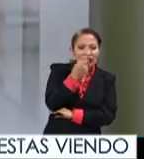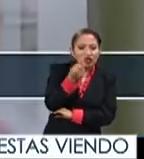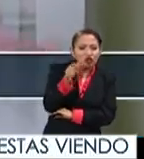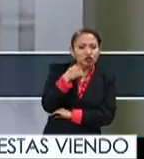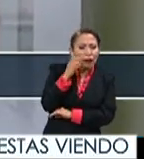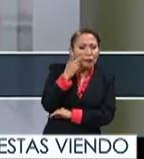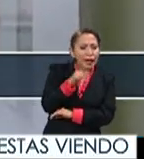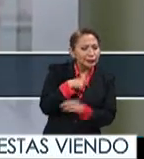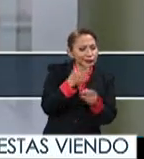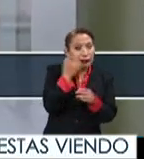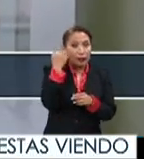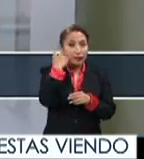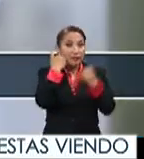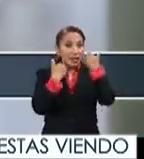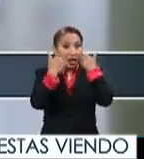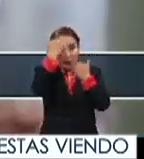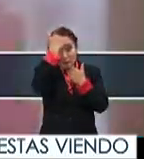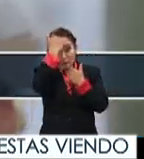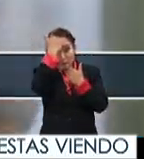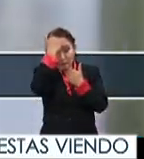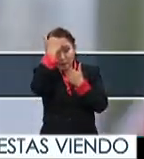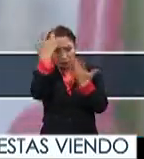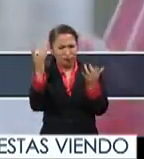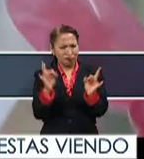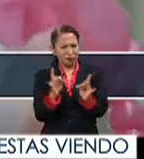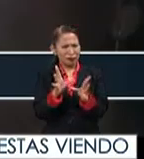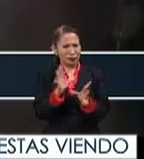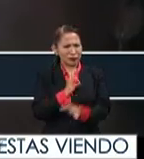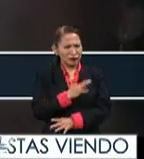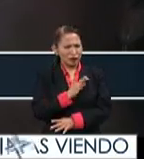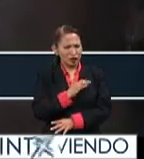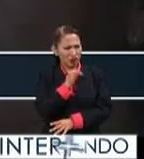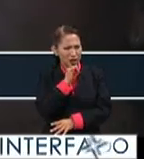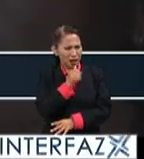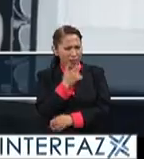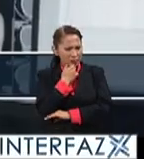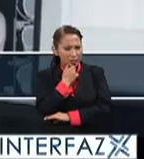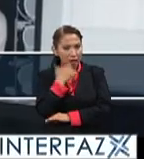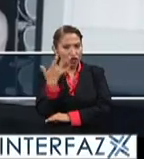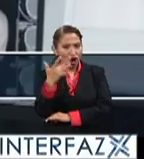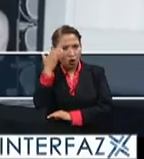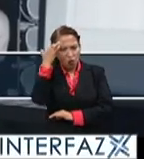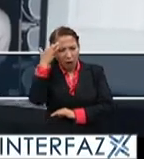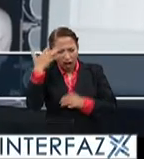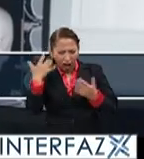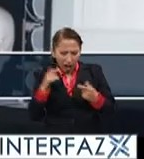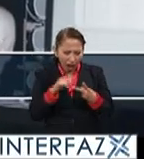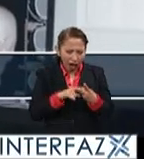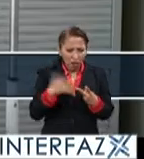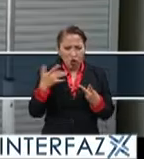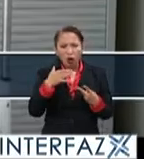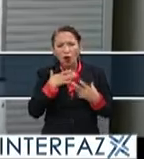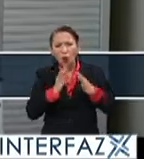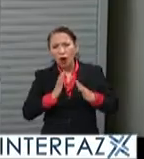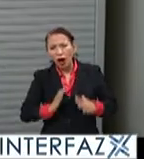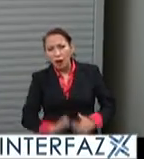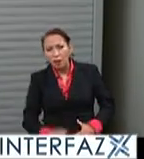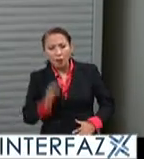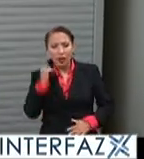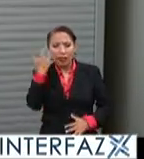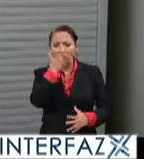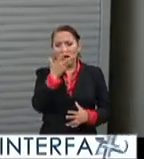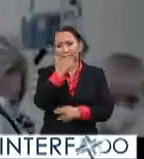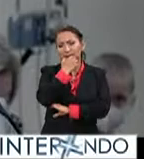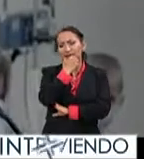son fiebres sin tener una infección, son dolores de cabeza, dolor de cuerpo, que se pueden